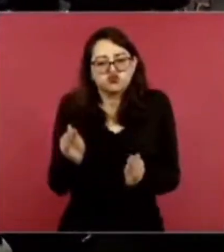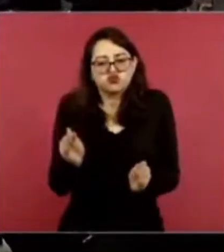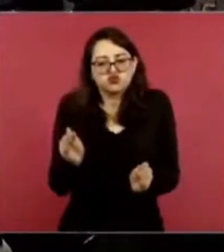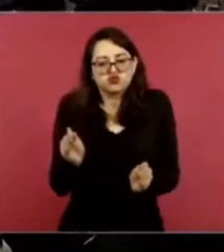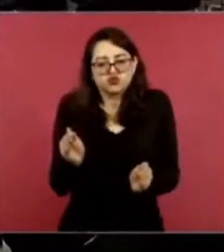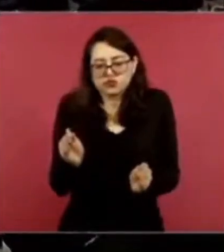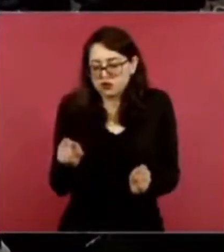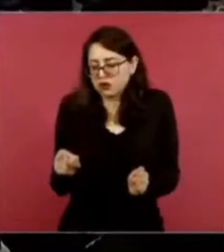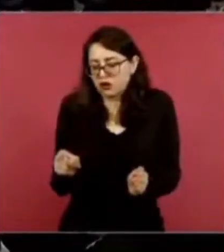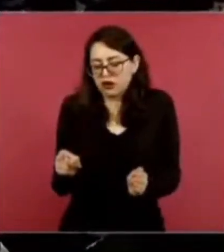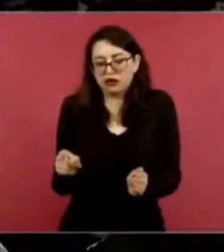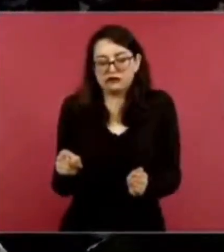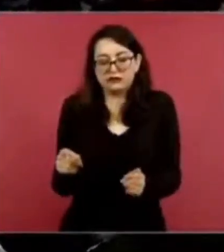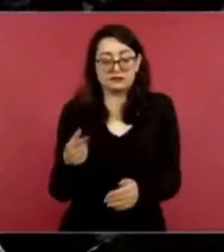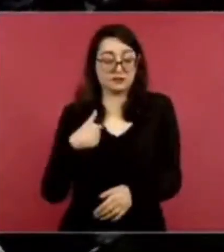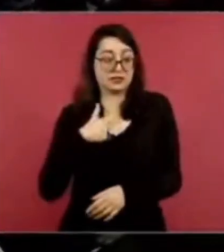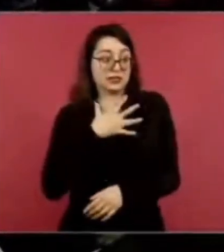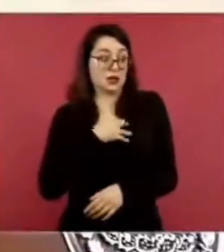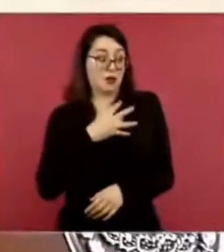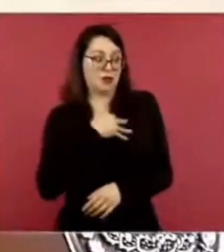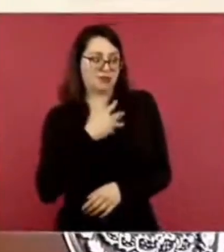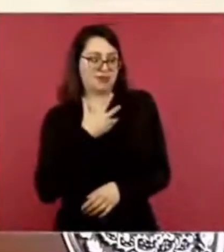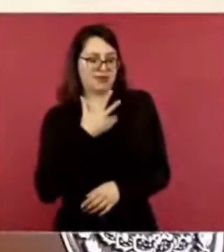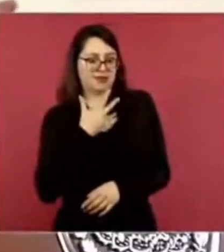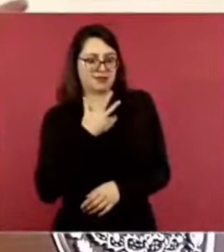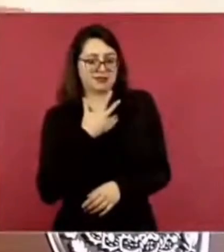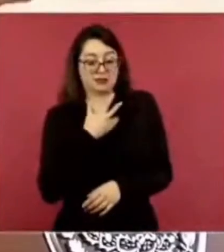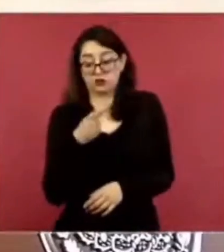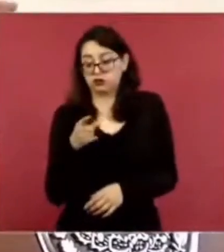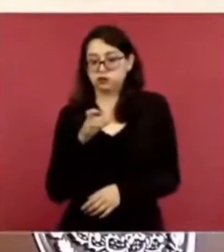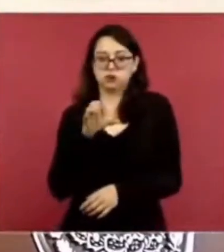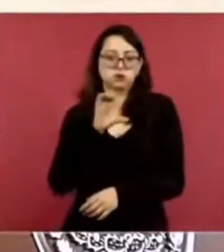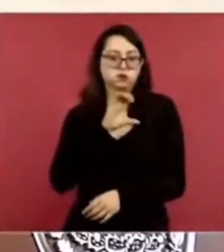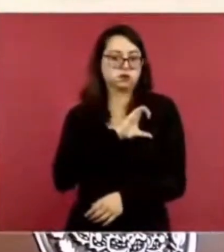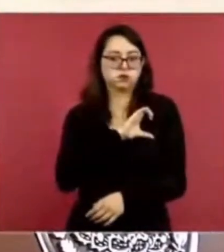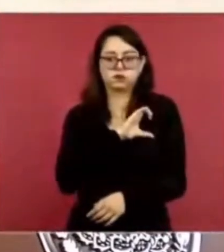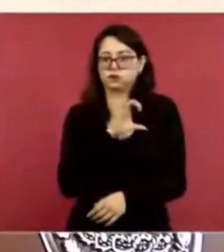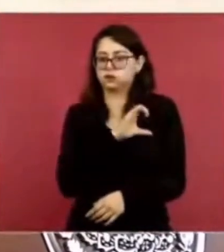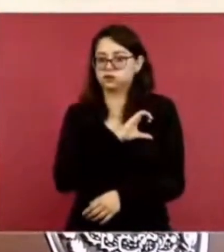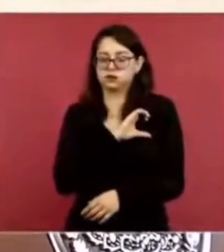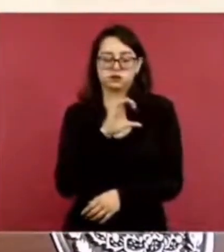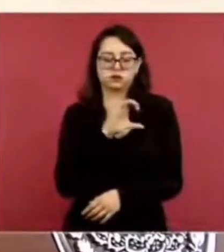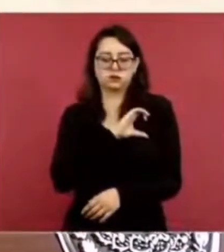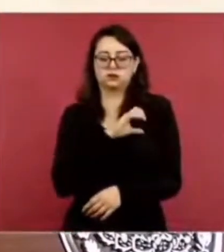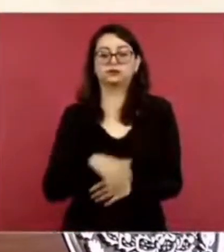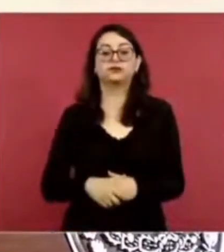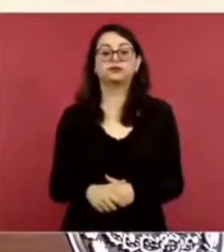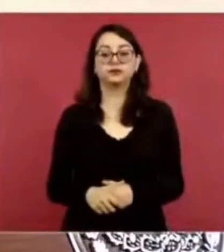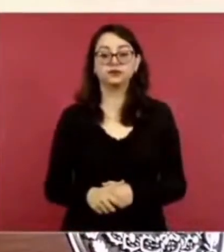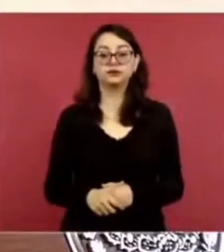que lo quiere muchísimo, ¿no? O sea, de los niños que,